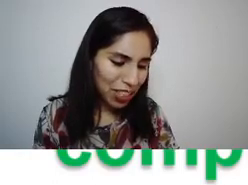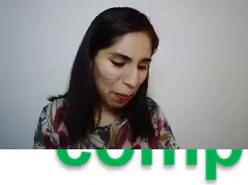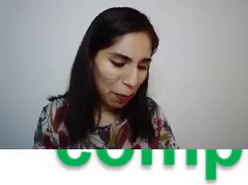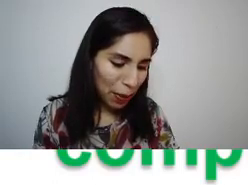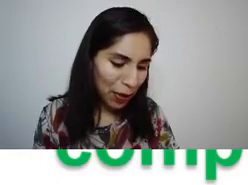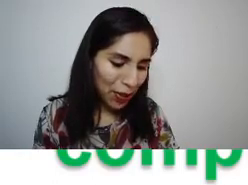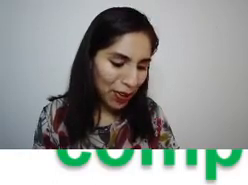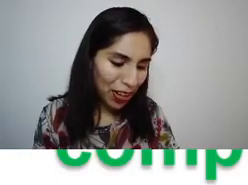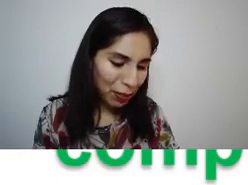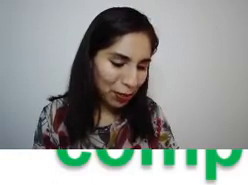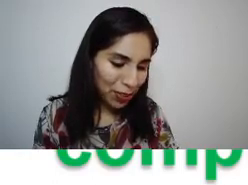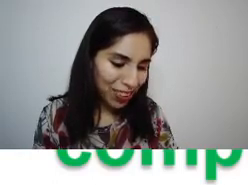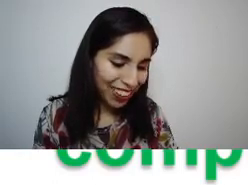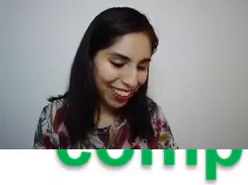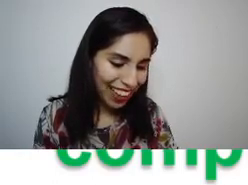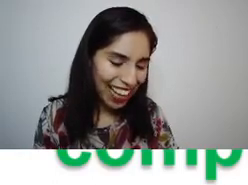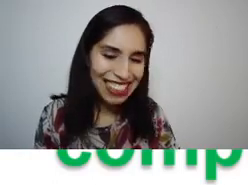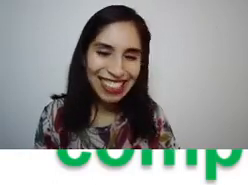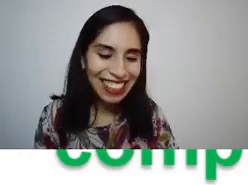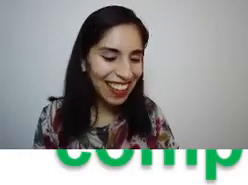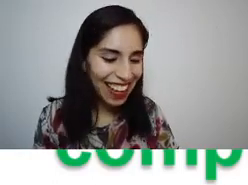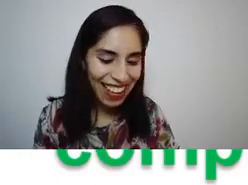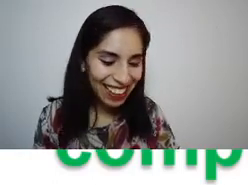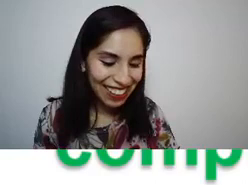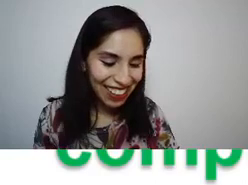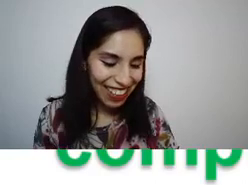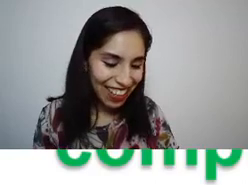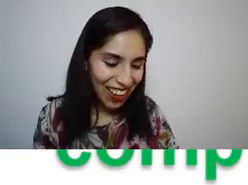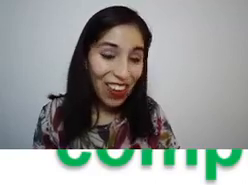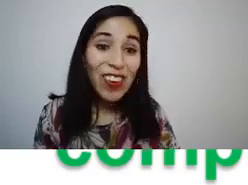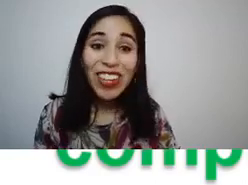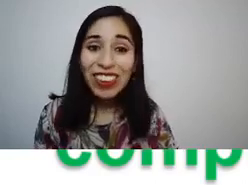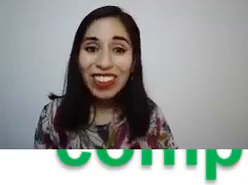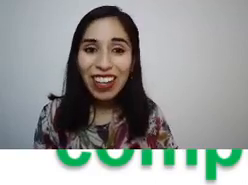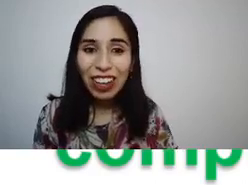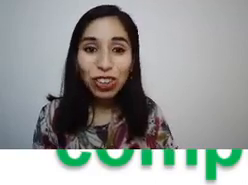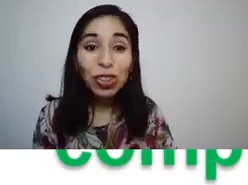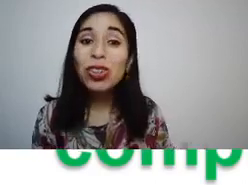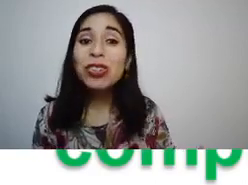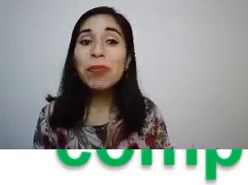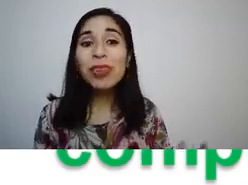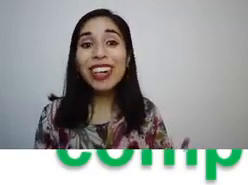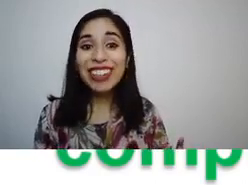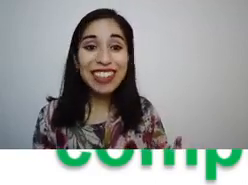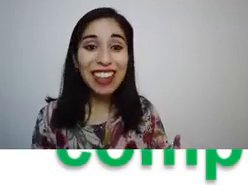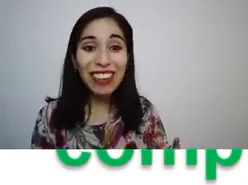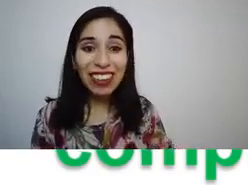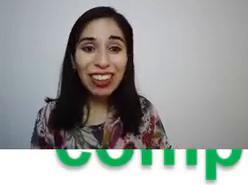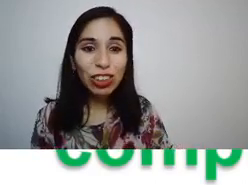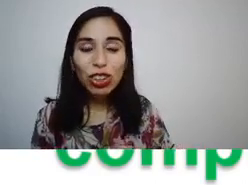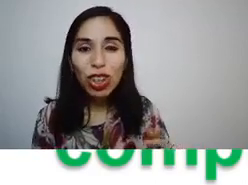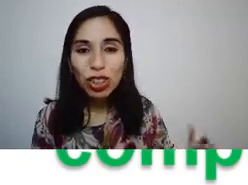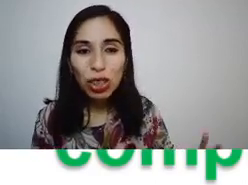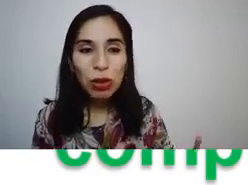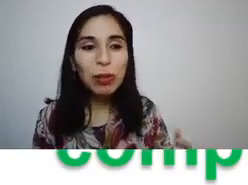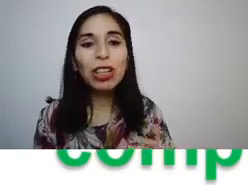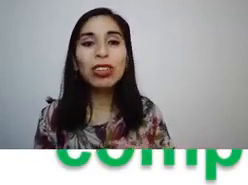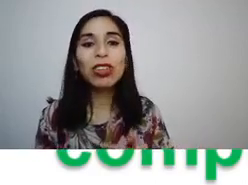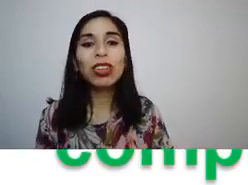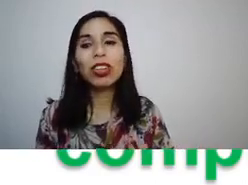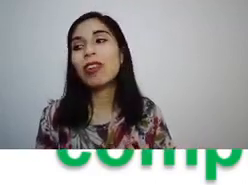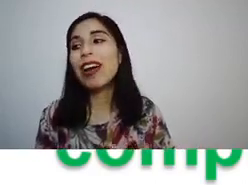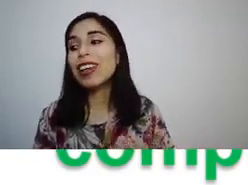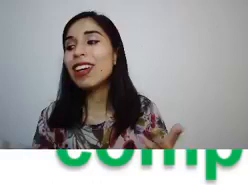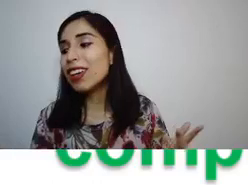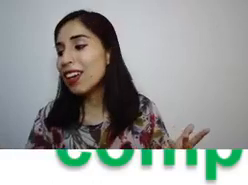fichas papelógrafos así es hoy en día todo se moderniza verdad todo se vuelve